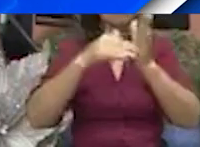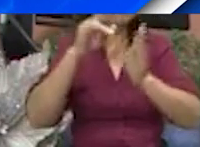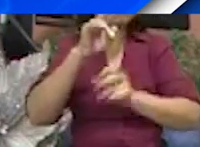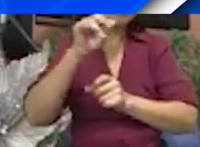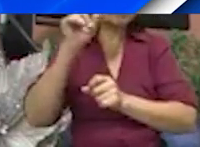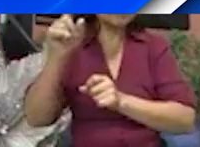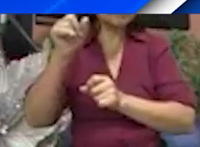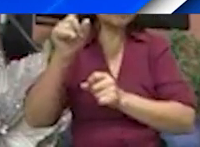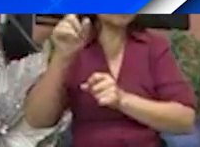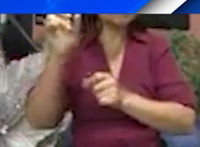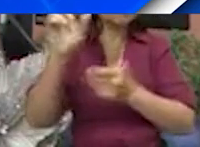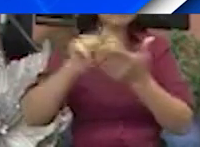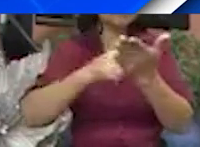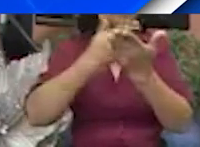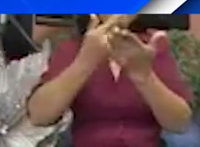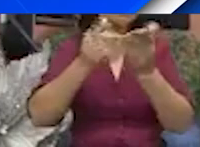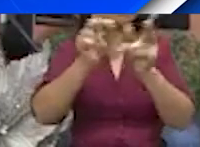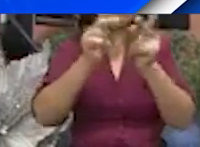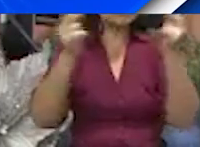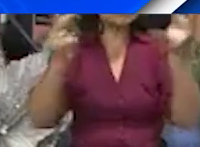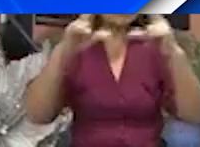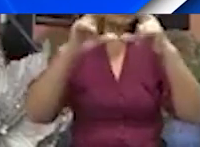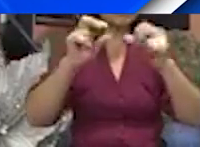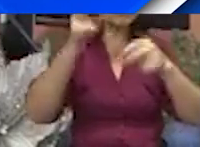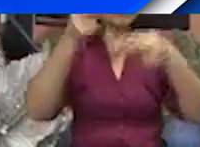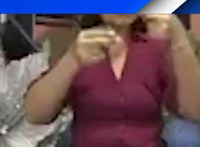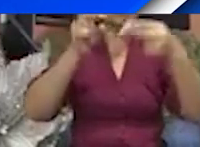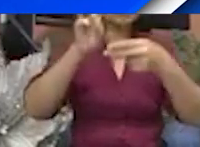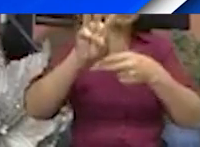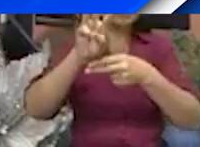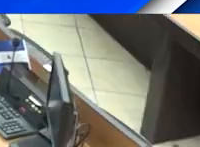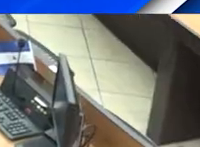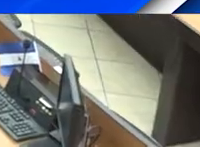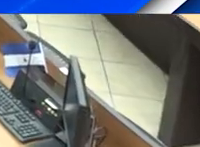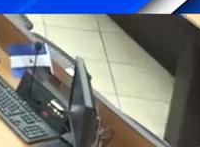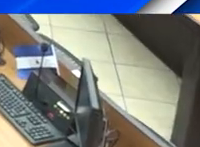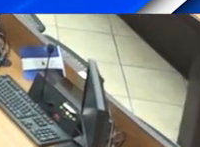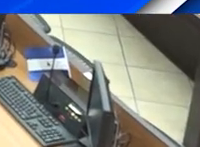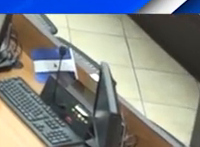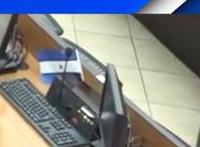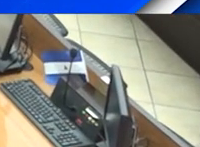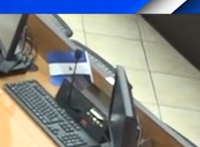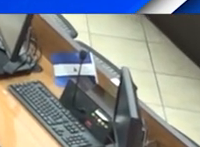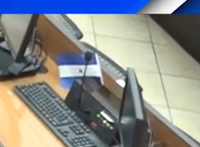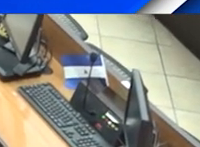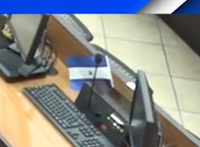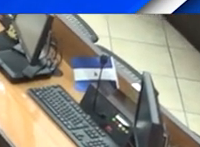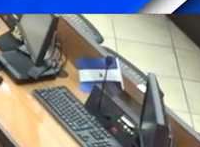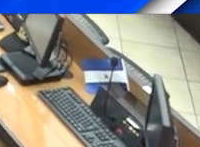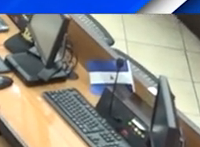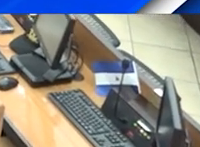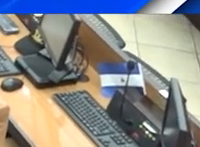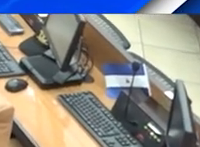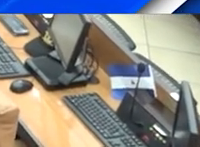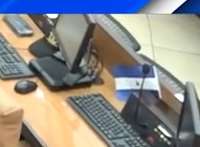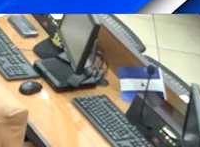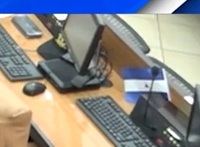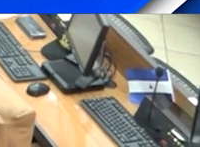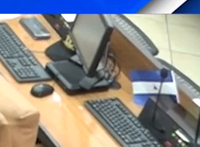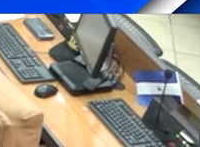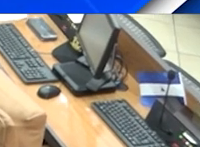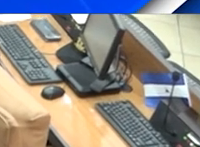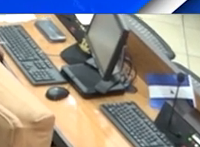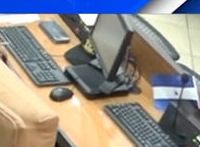2021 y publicado en la Gaceta Diario Oficial número 34 el 22 de febrero del 2022, conteniendo